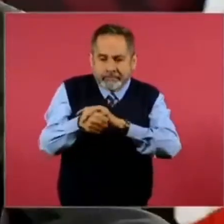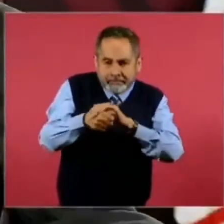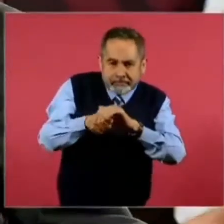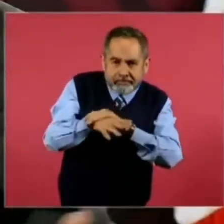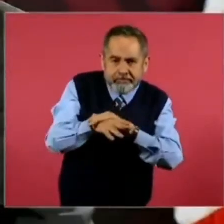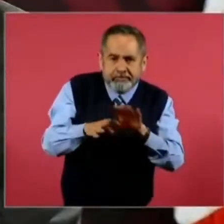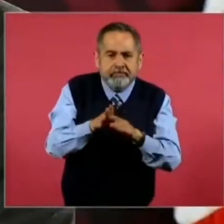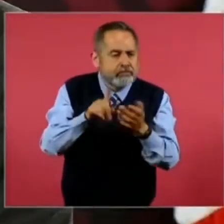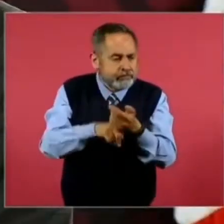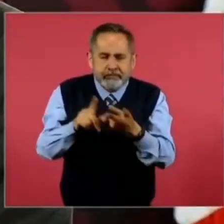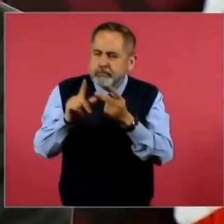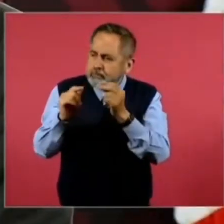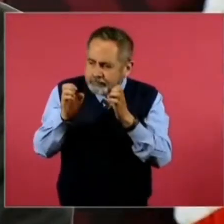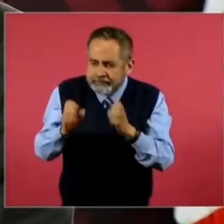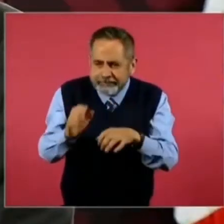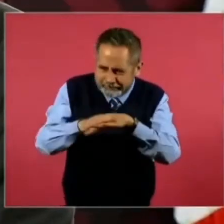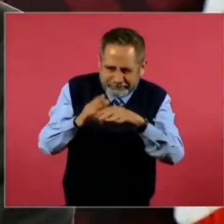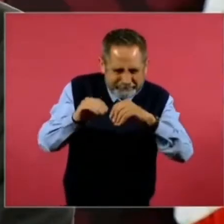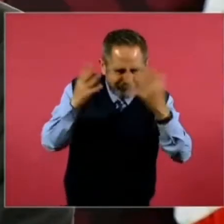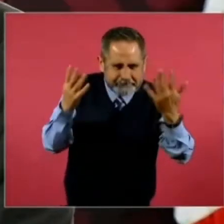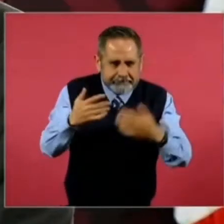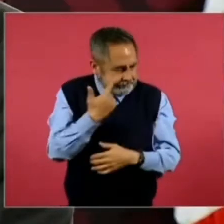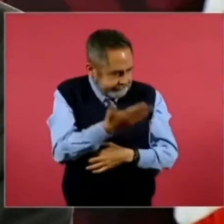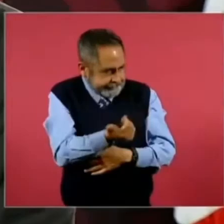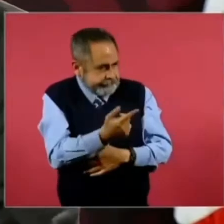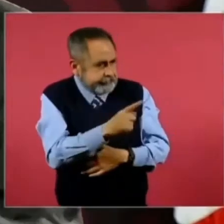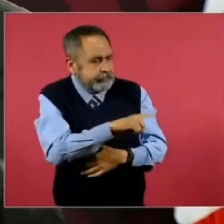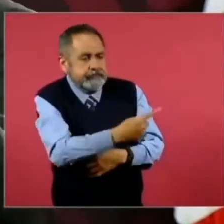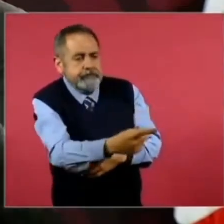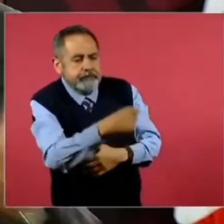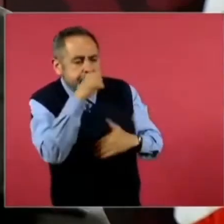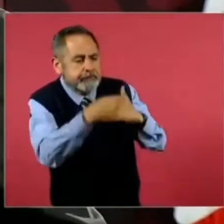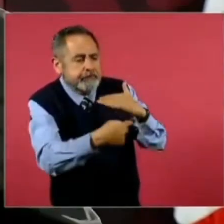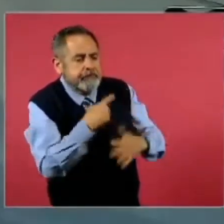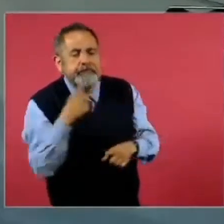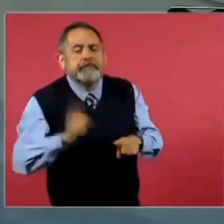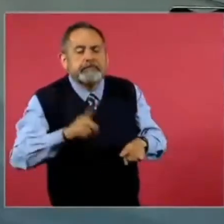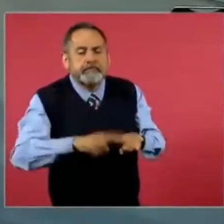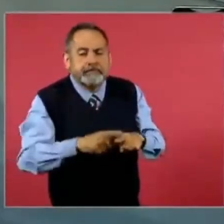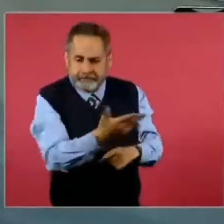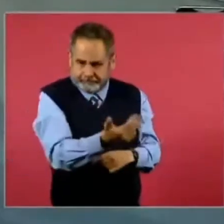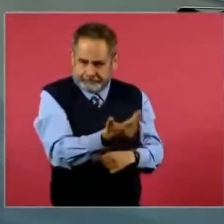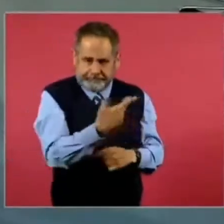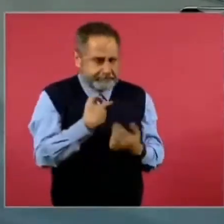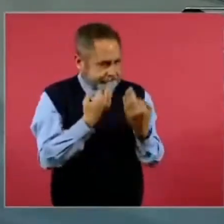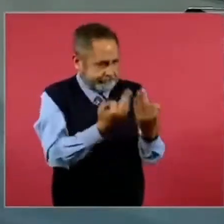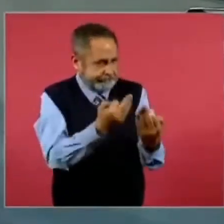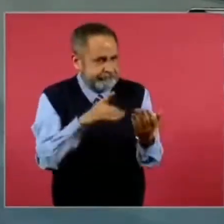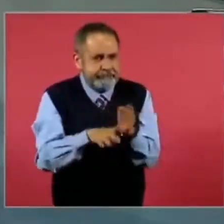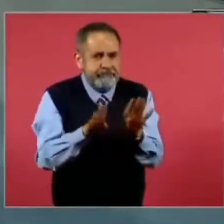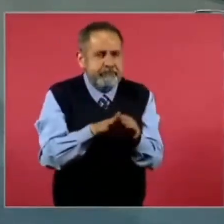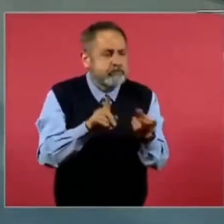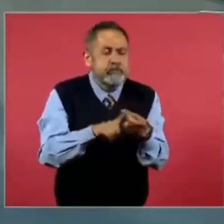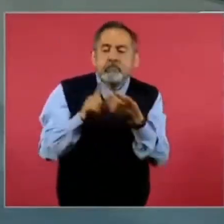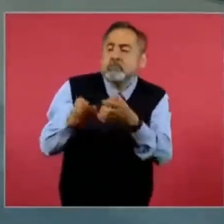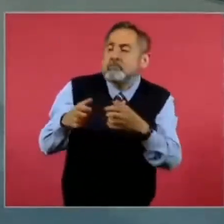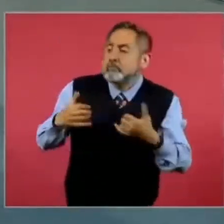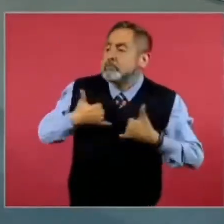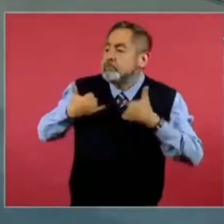sobre esta situación y sobre todo a encontrar, a saber el paradero de los